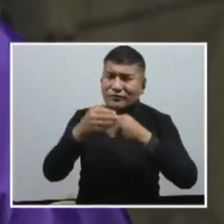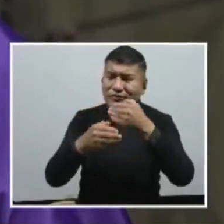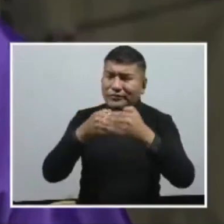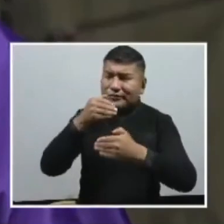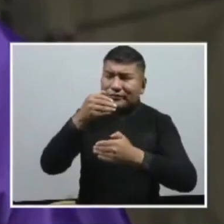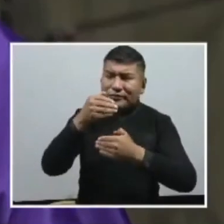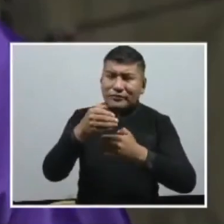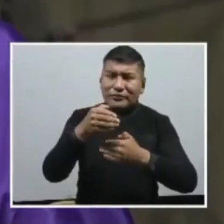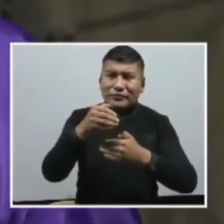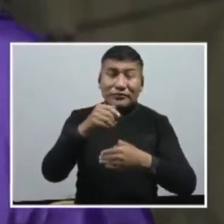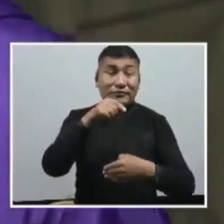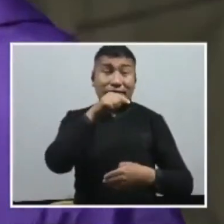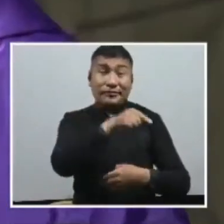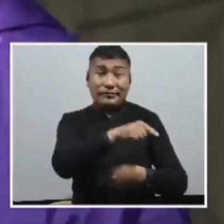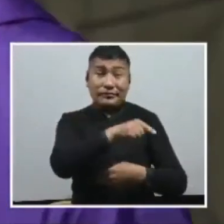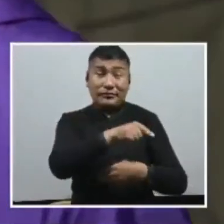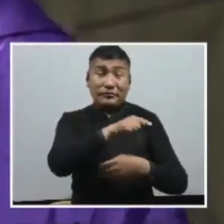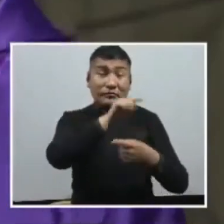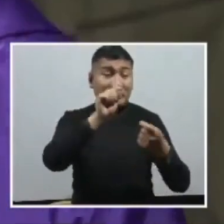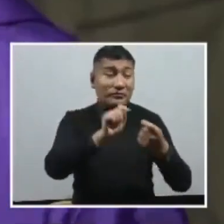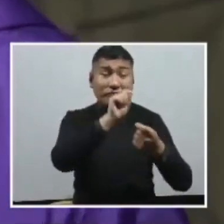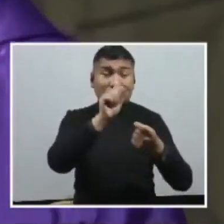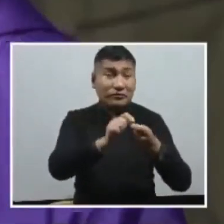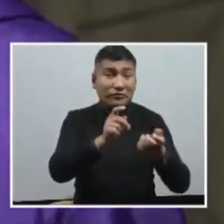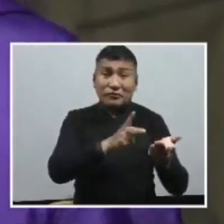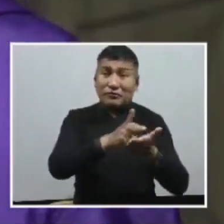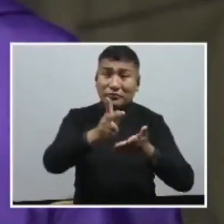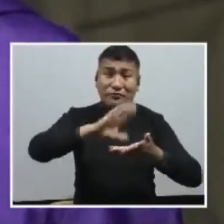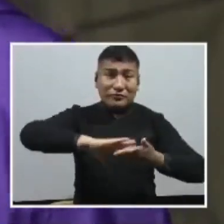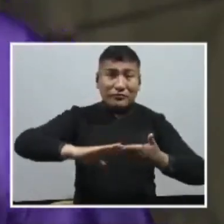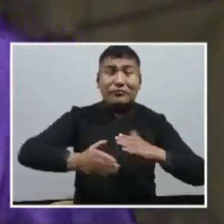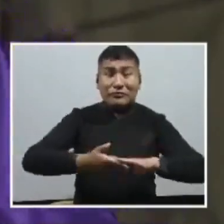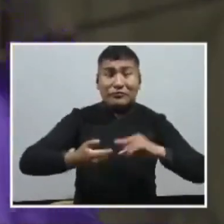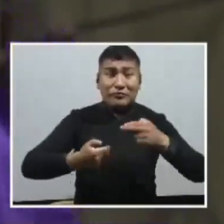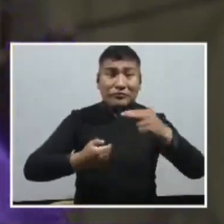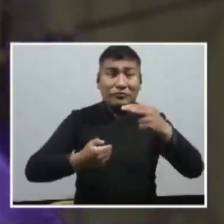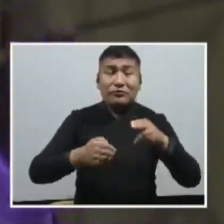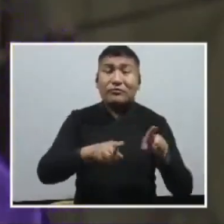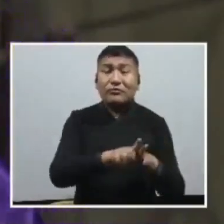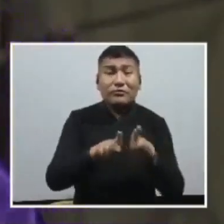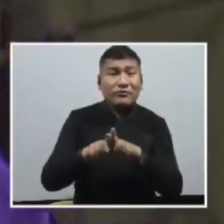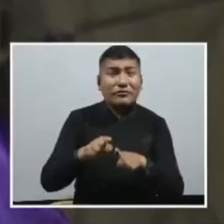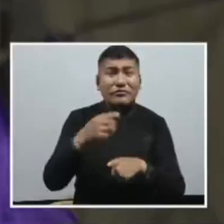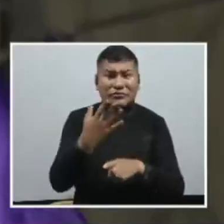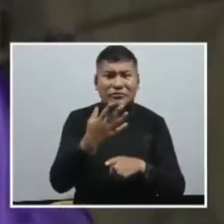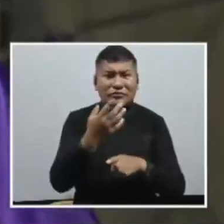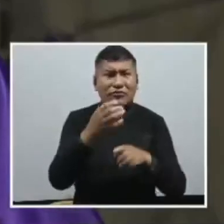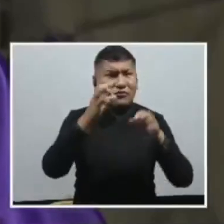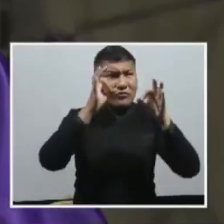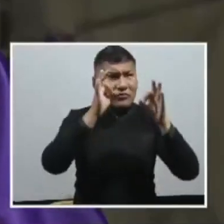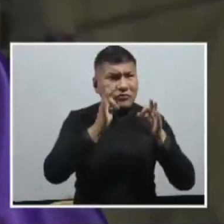que va a sucederle a él, es un hecho concreto, real, histórico, pero también hay un simbolismo